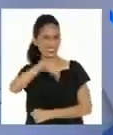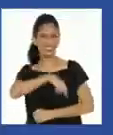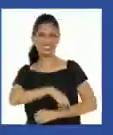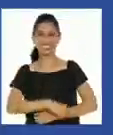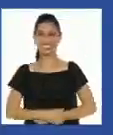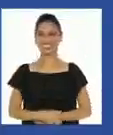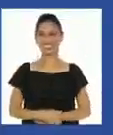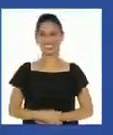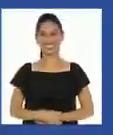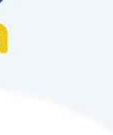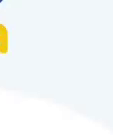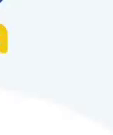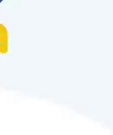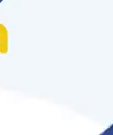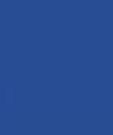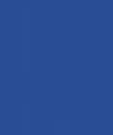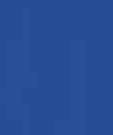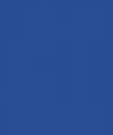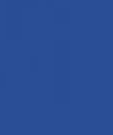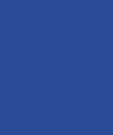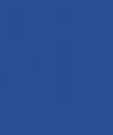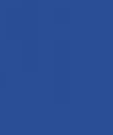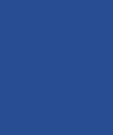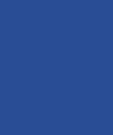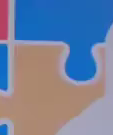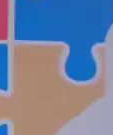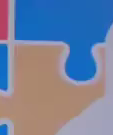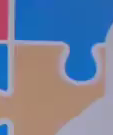regresamos.